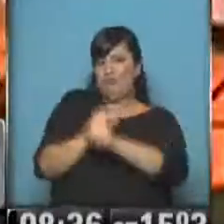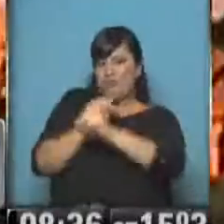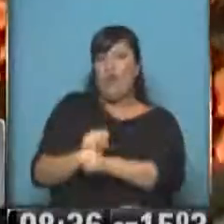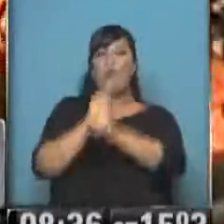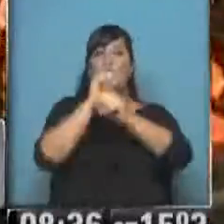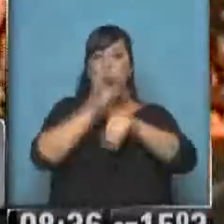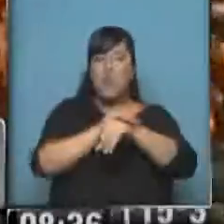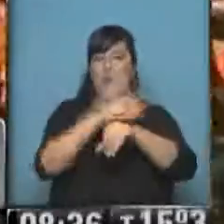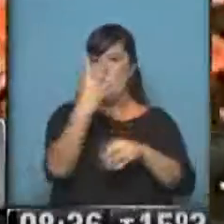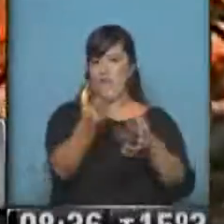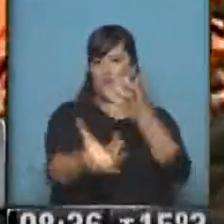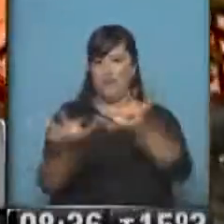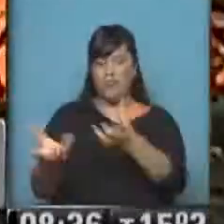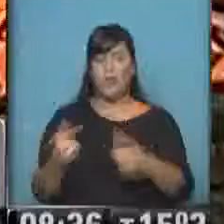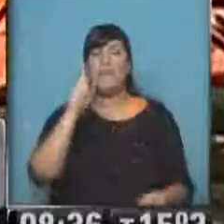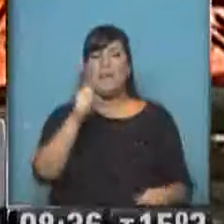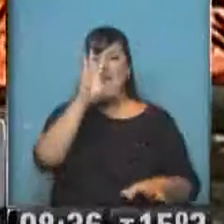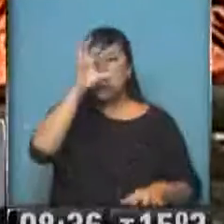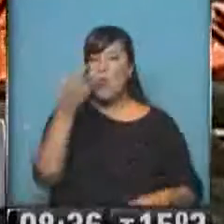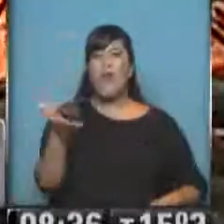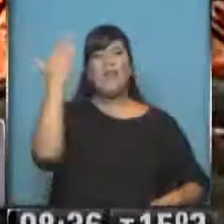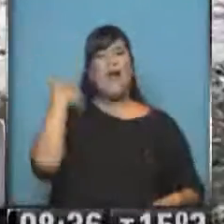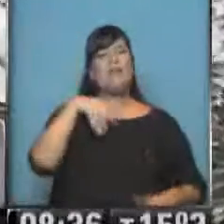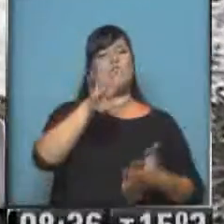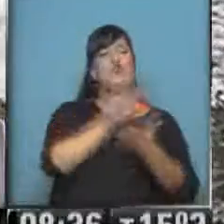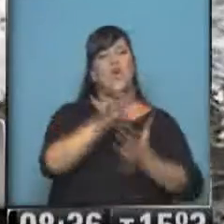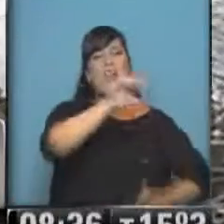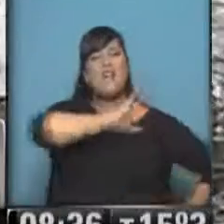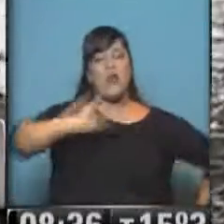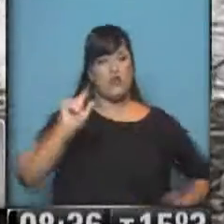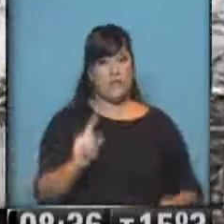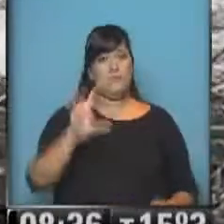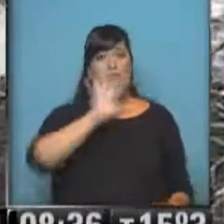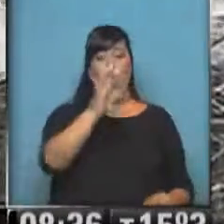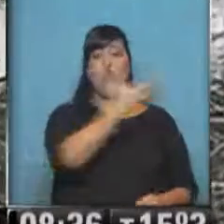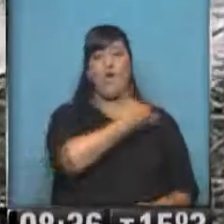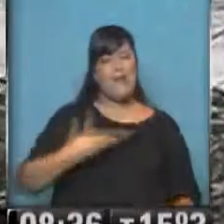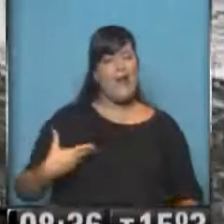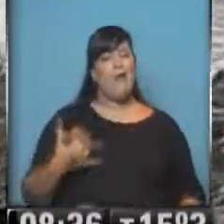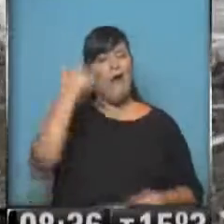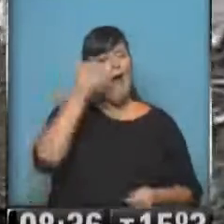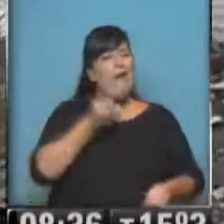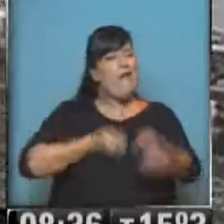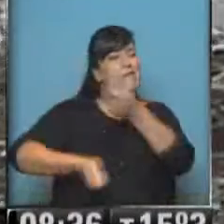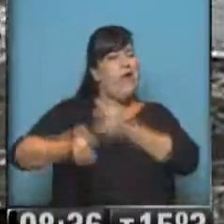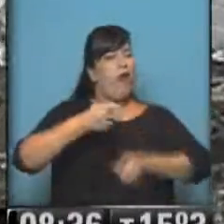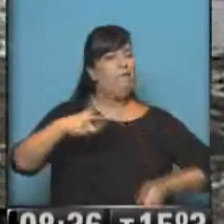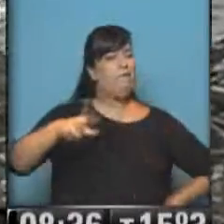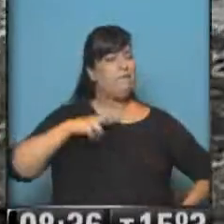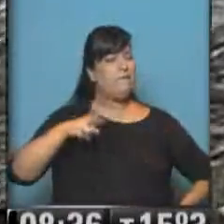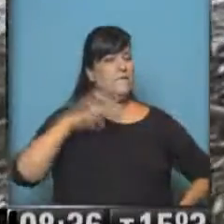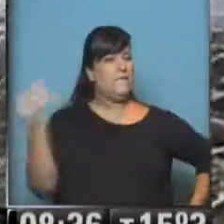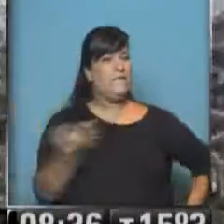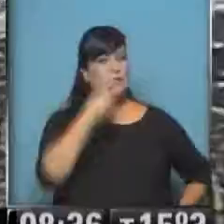incendios detrás de esto se acuerda no estaba la denuncia del propio gobernador un negocio millonario para poder